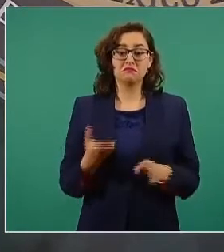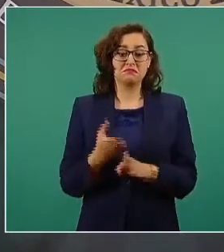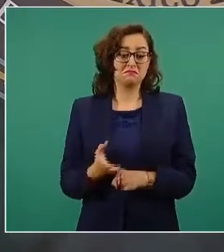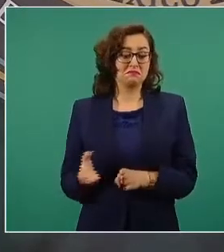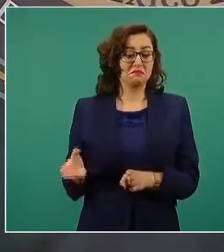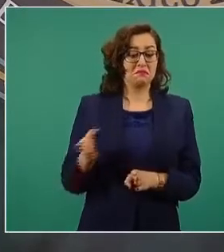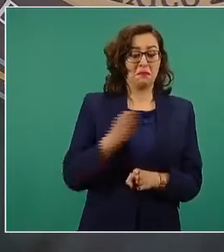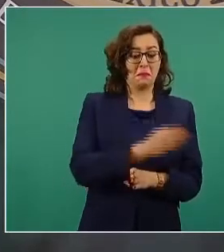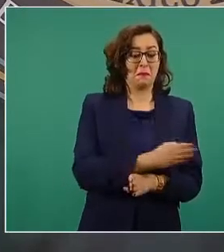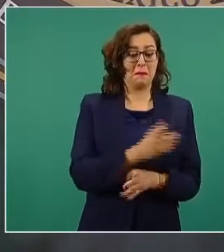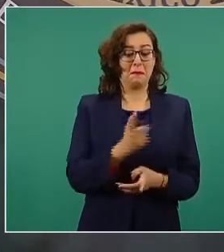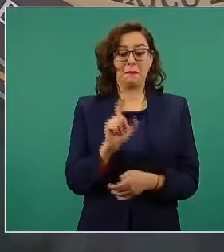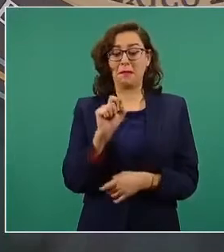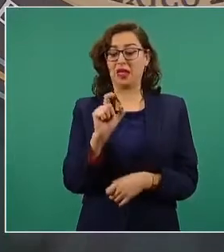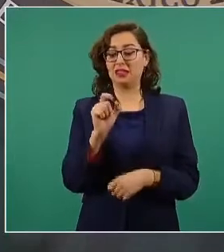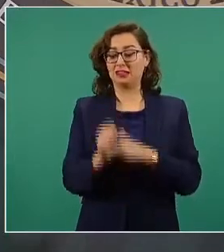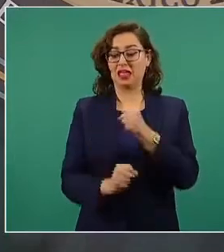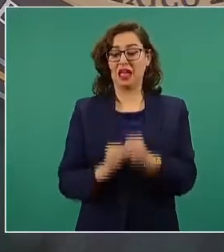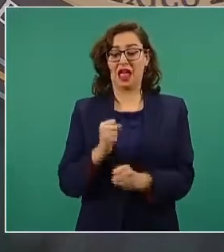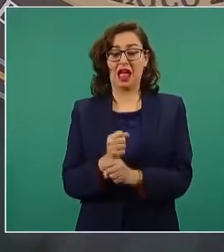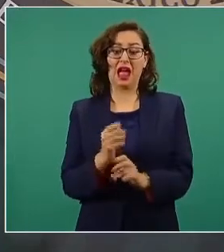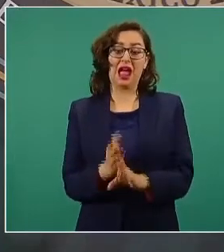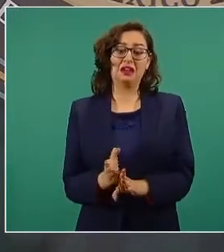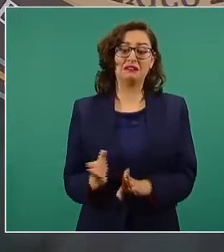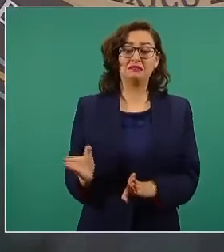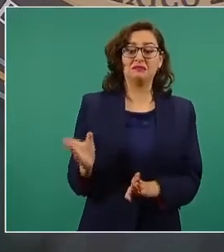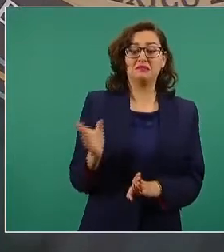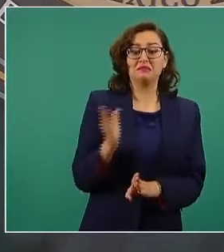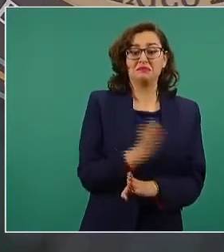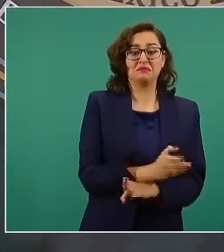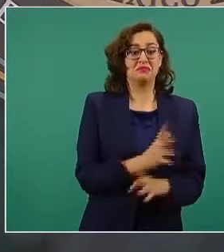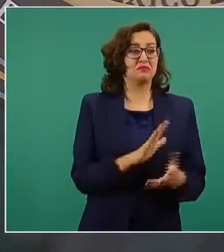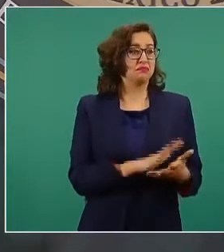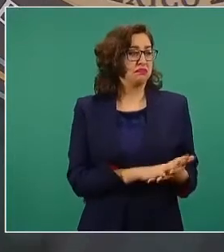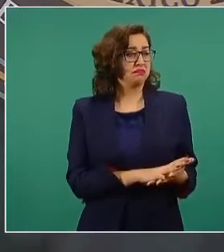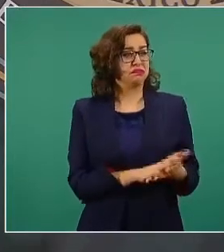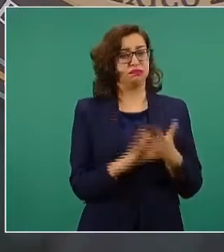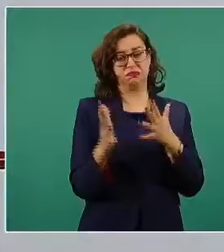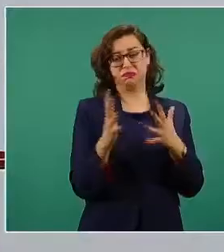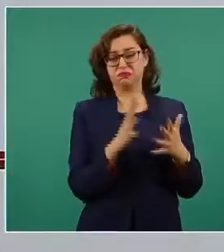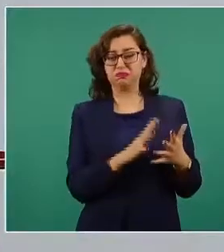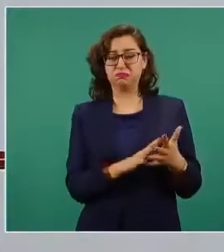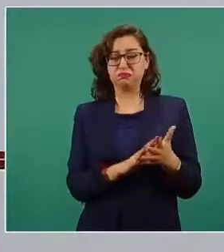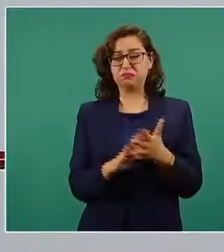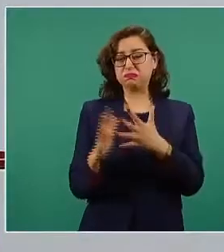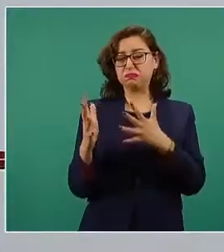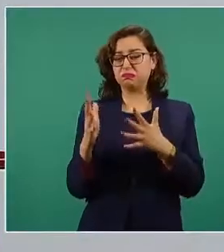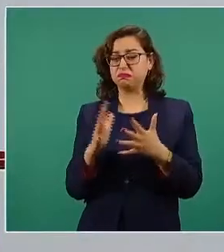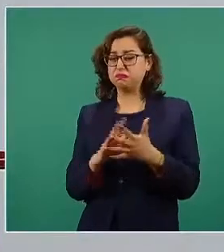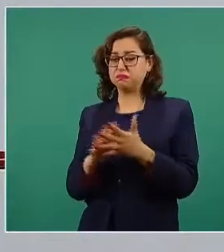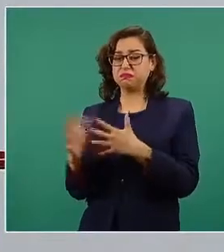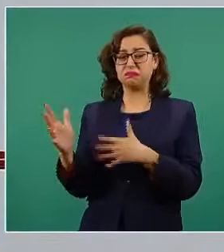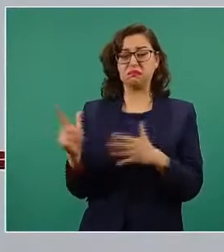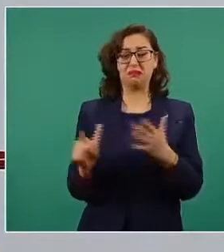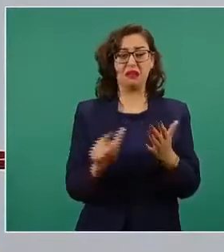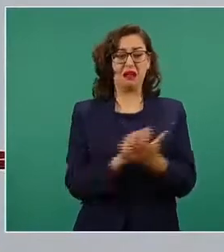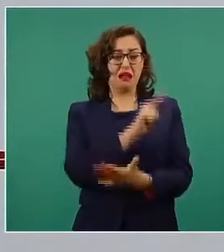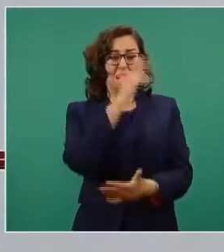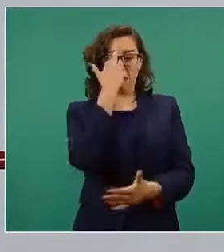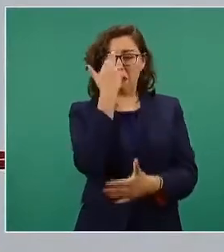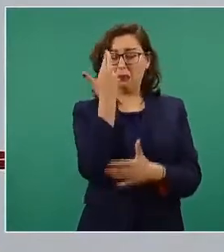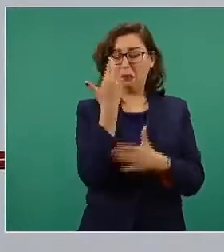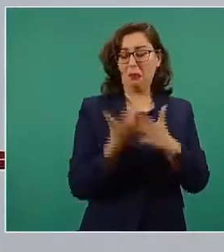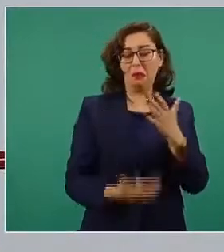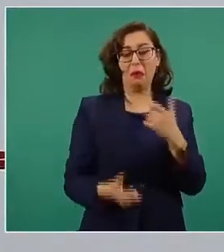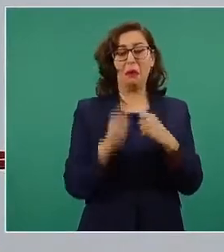anterior, todos los índices de criminalidad se dispararon, al igual que delitos de cuello blanco como